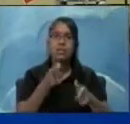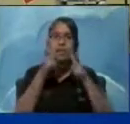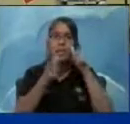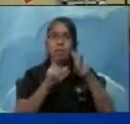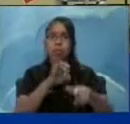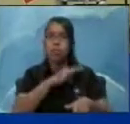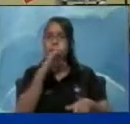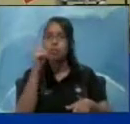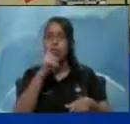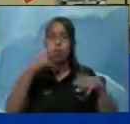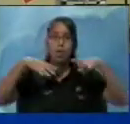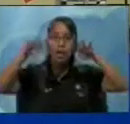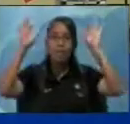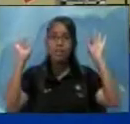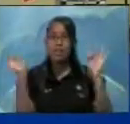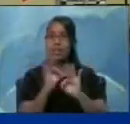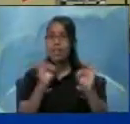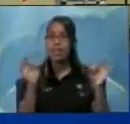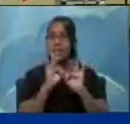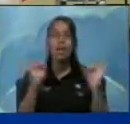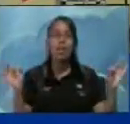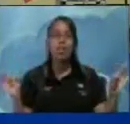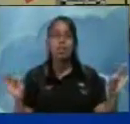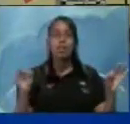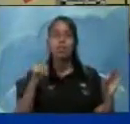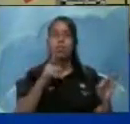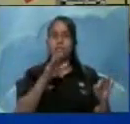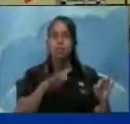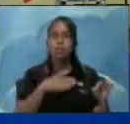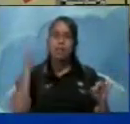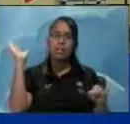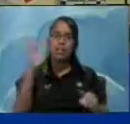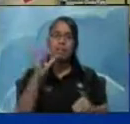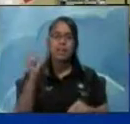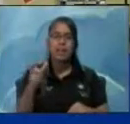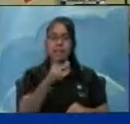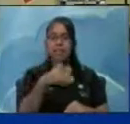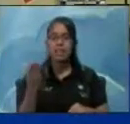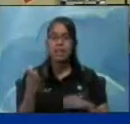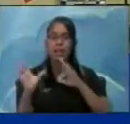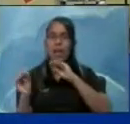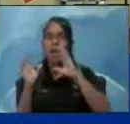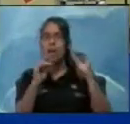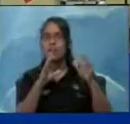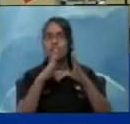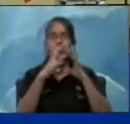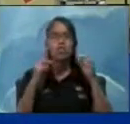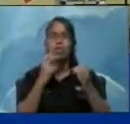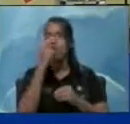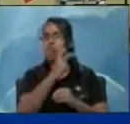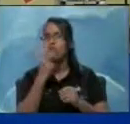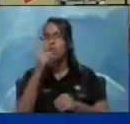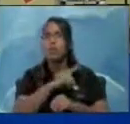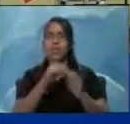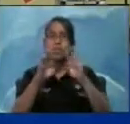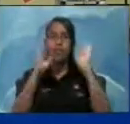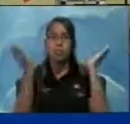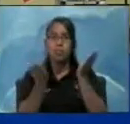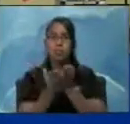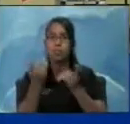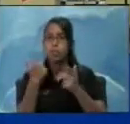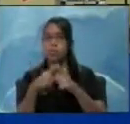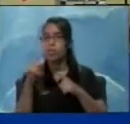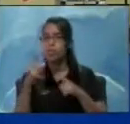la entiende ningún políglota usted puede traer gente que hablen en todos los idiomas del mundo pero no le va a